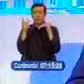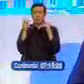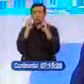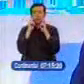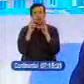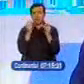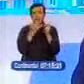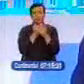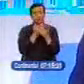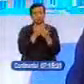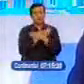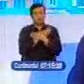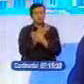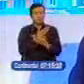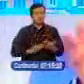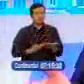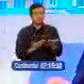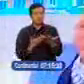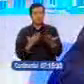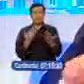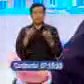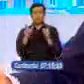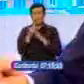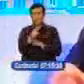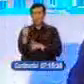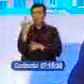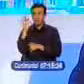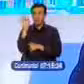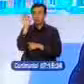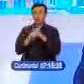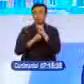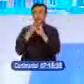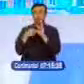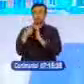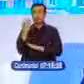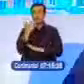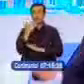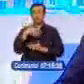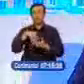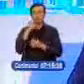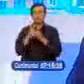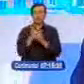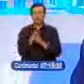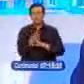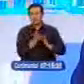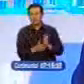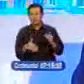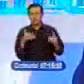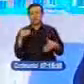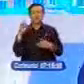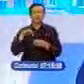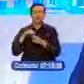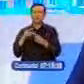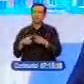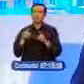reconociendo inmediatamente los resultados. Hoy tenemos de personas que inclusive fueron electas en el 2013, poniendo en duda 3 años después procesos electorales que hubo